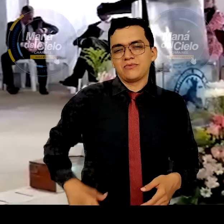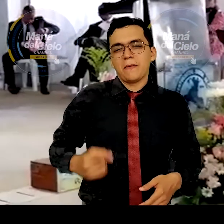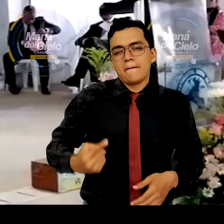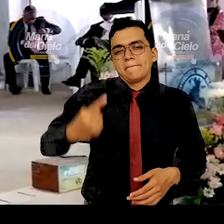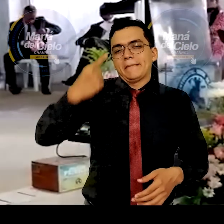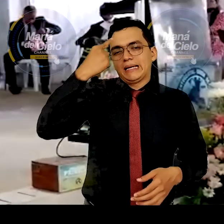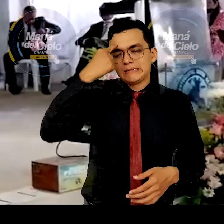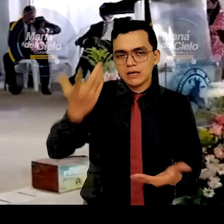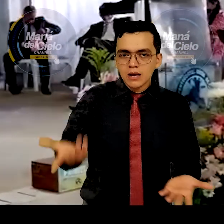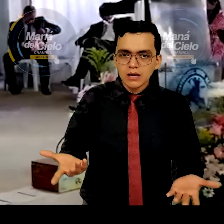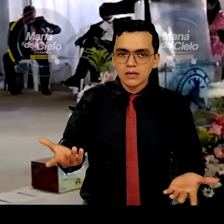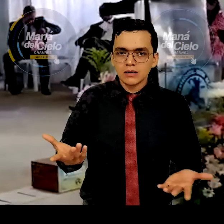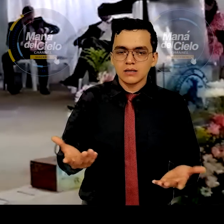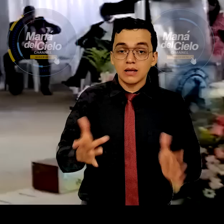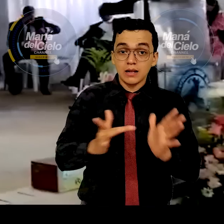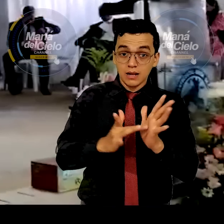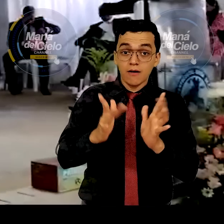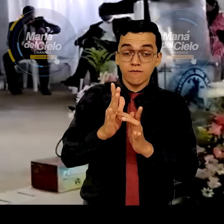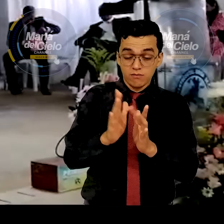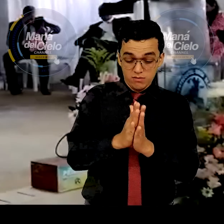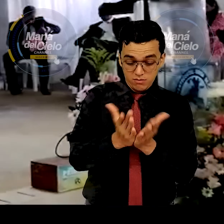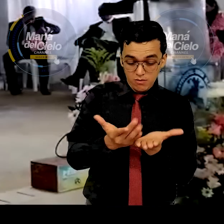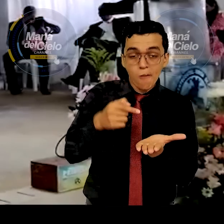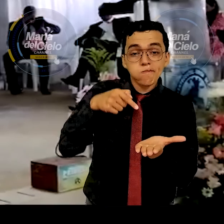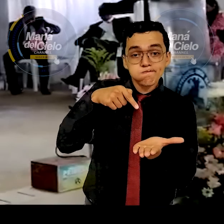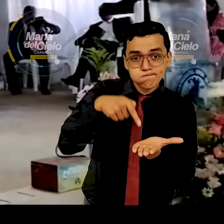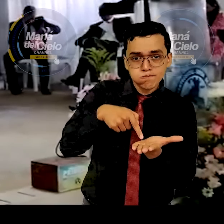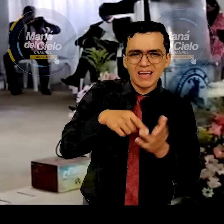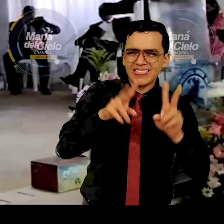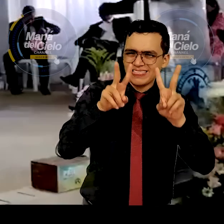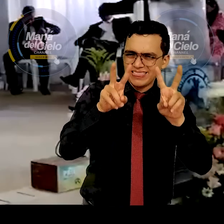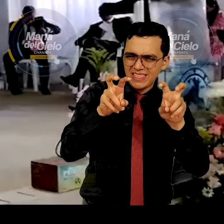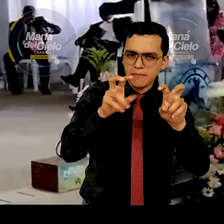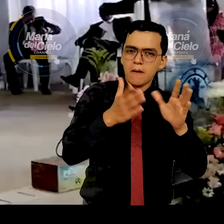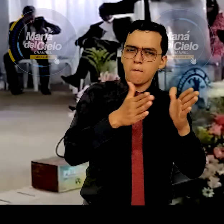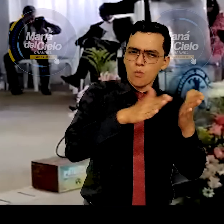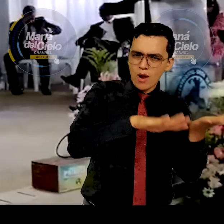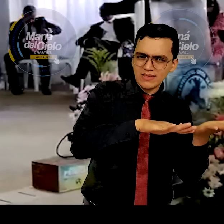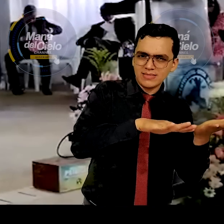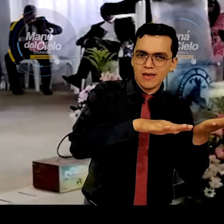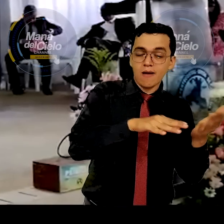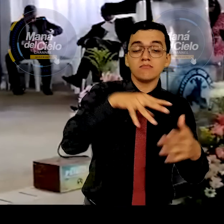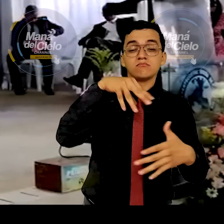Porque la Biblia tiene su doctrina sobre la muerte, no es la doctrina del mundo.